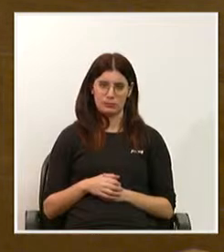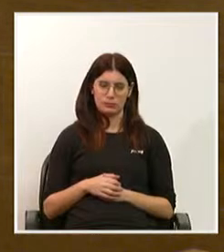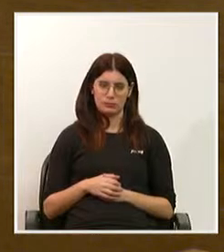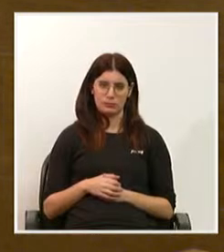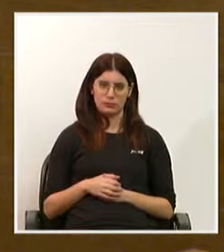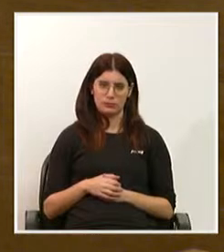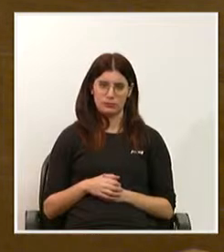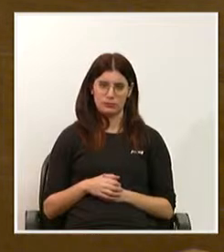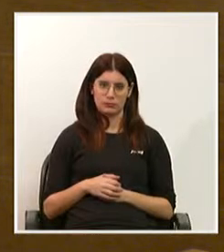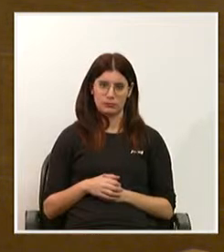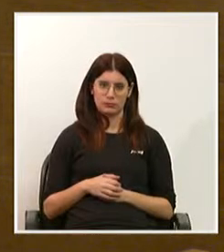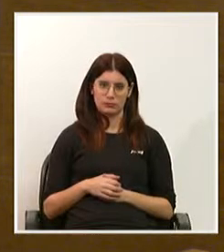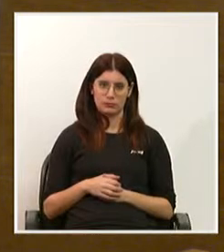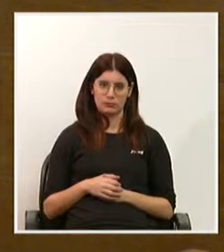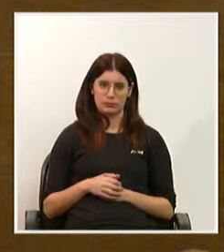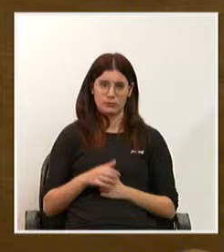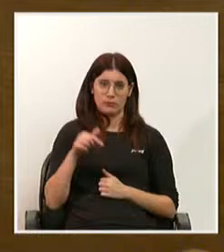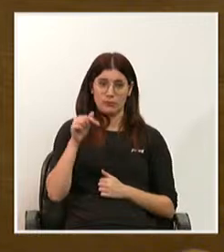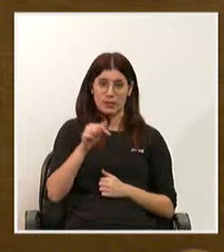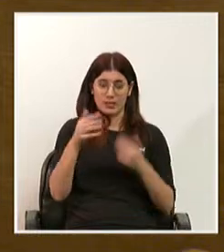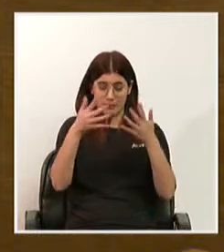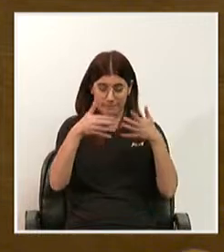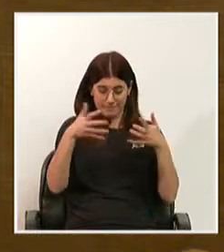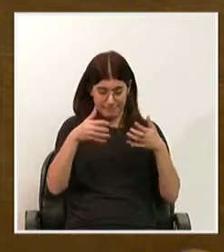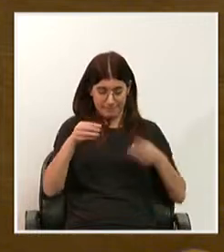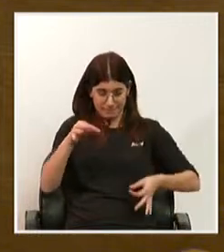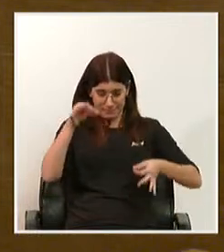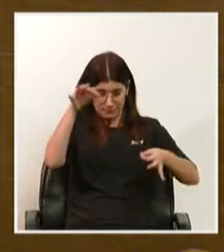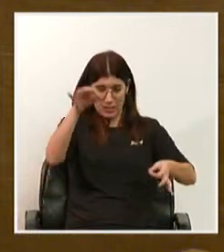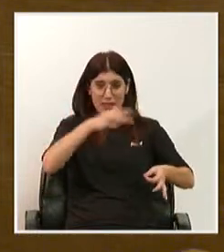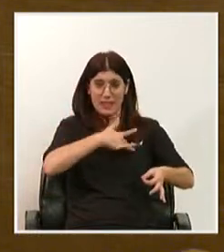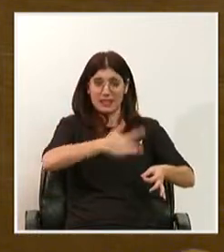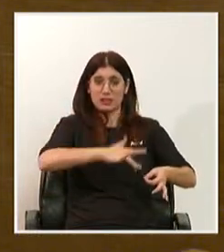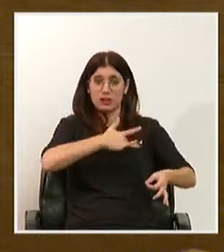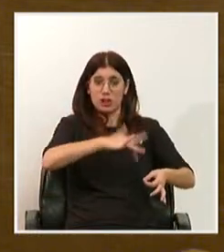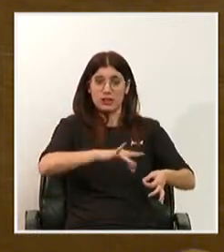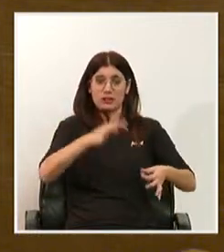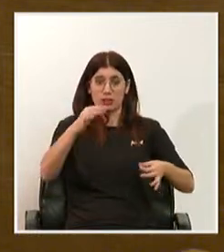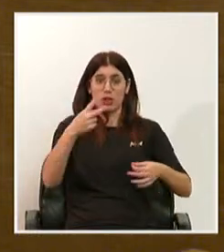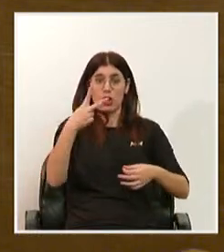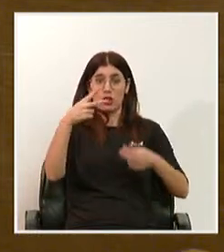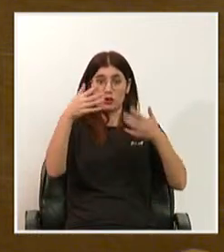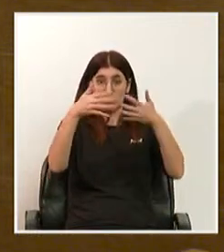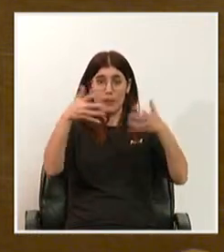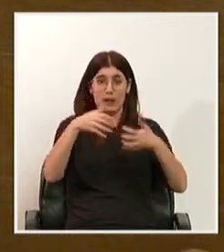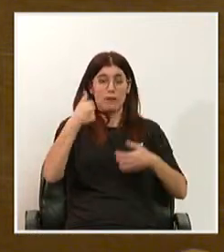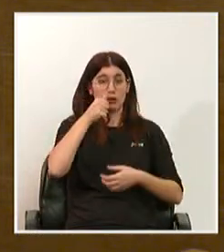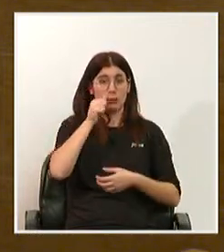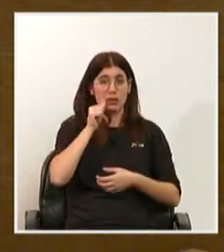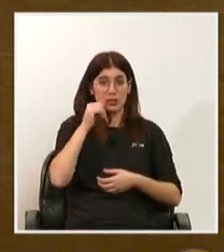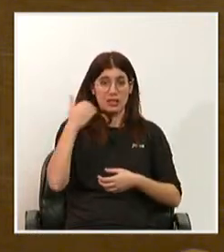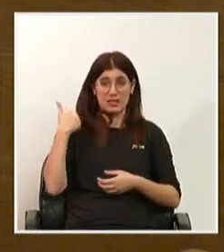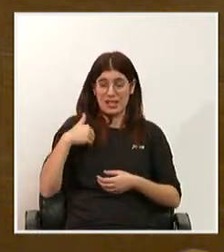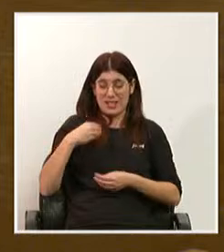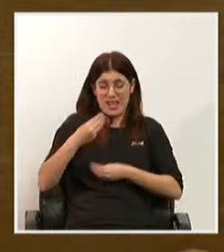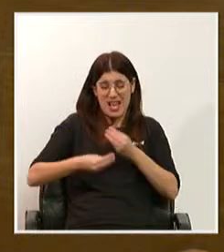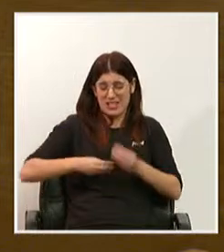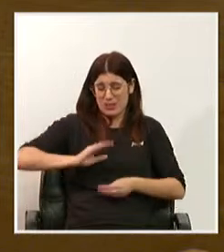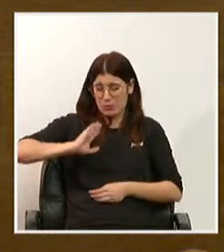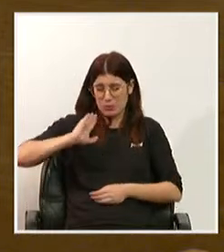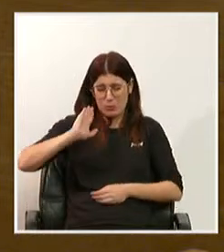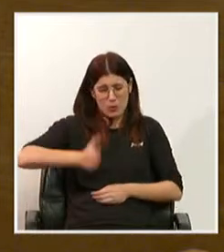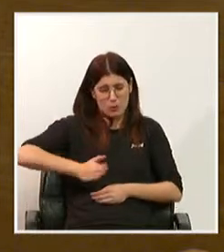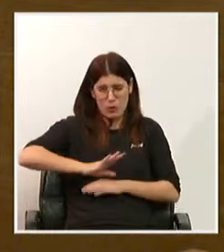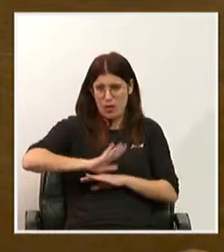mañana en este compendio de cesiones donde en tan solo dos párrafos Pedro Sánchez ha hecho más daño a la